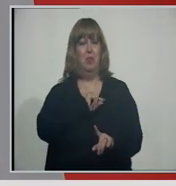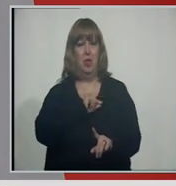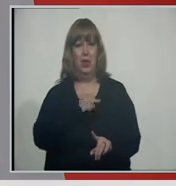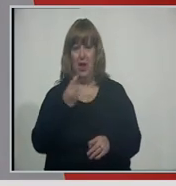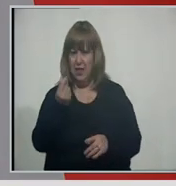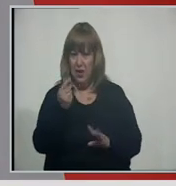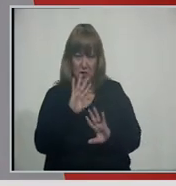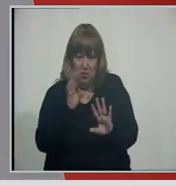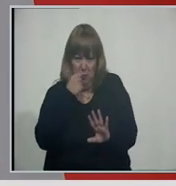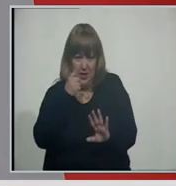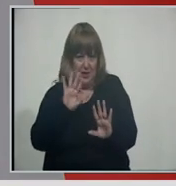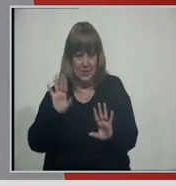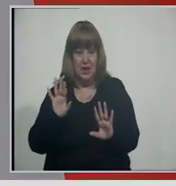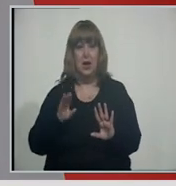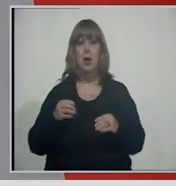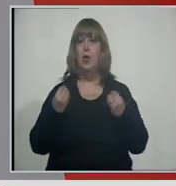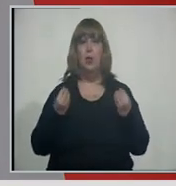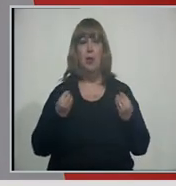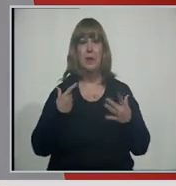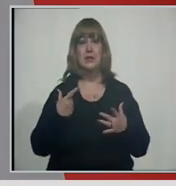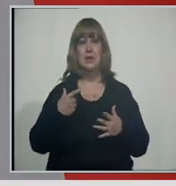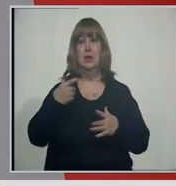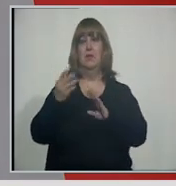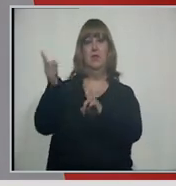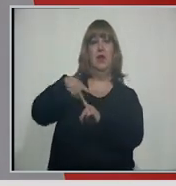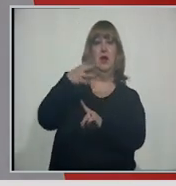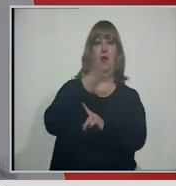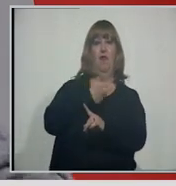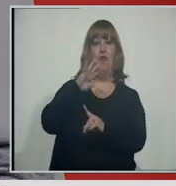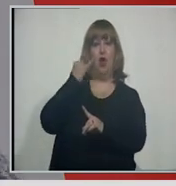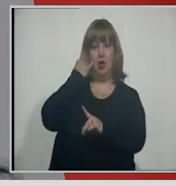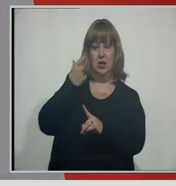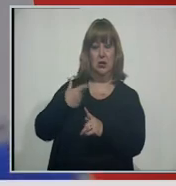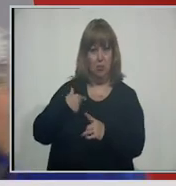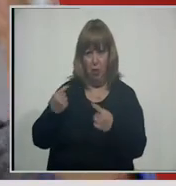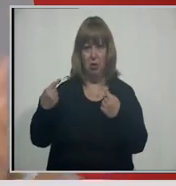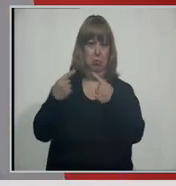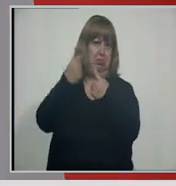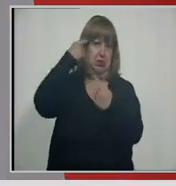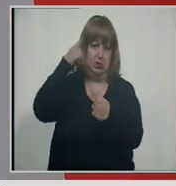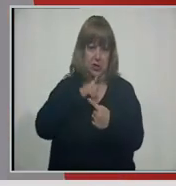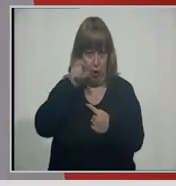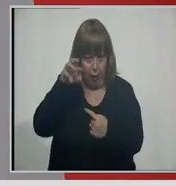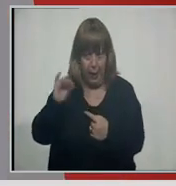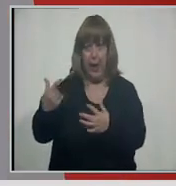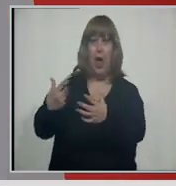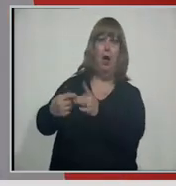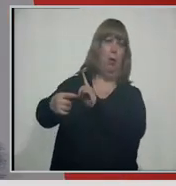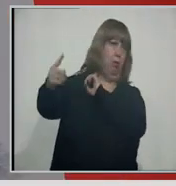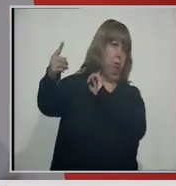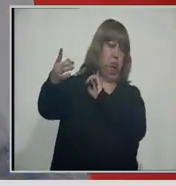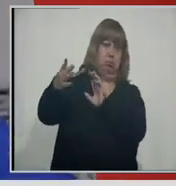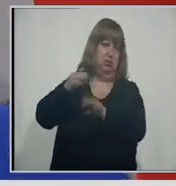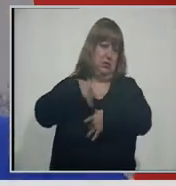plata me da igual yo creo imposible que si viene el señor freud que aunque bueno estoy de acuerdo ya en su teoría y que ya se ha superado la caña no